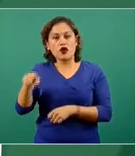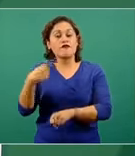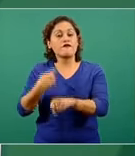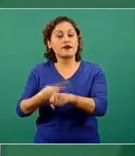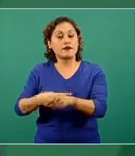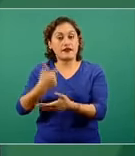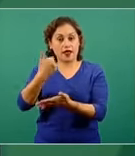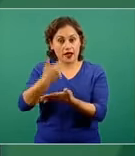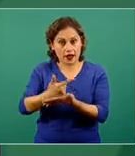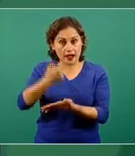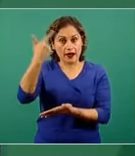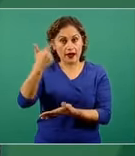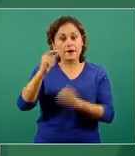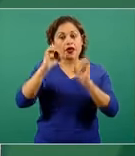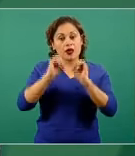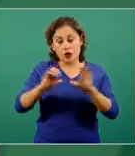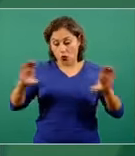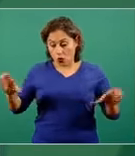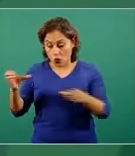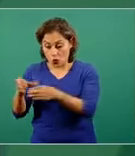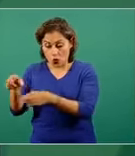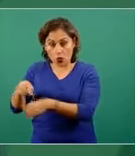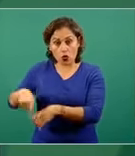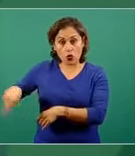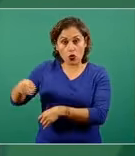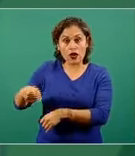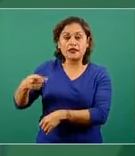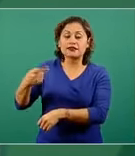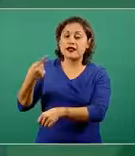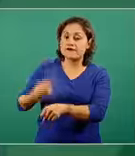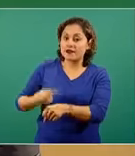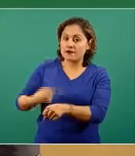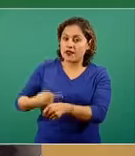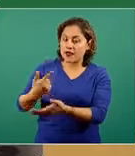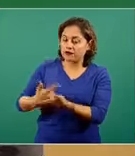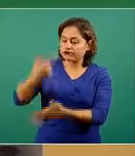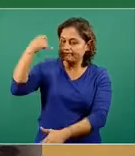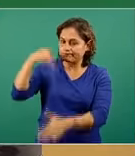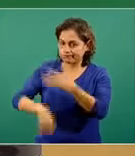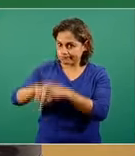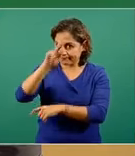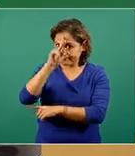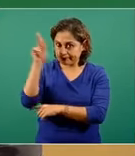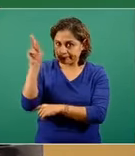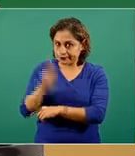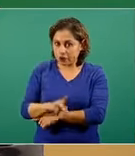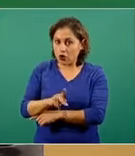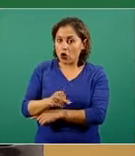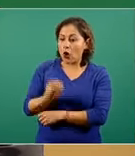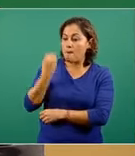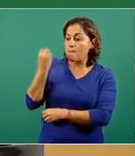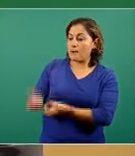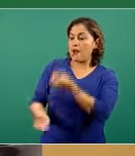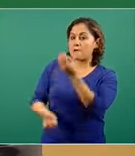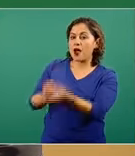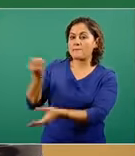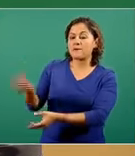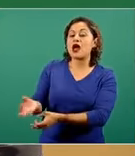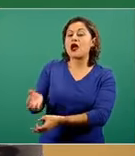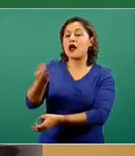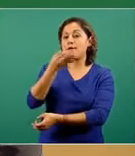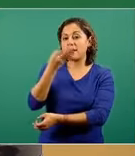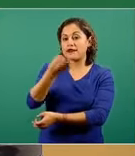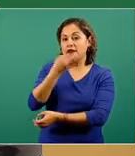otro menor porcentaje que desarrollan enfermedad crítica, el medicamento va a causar